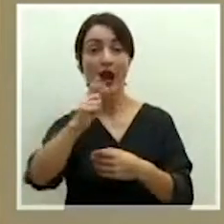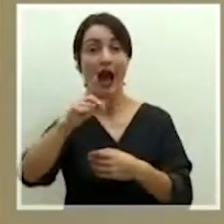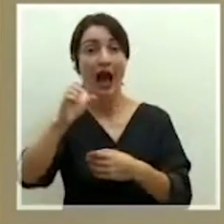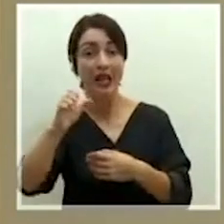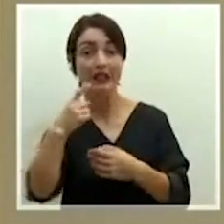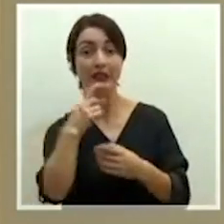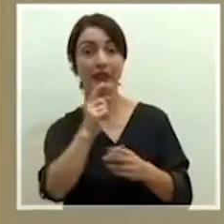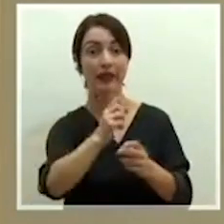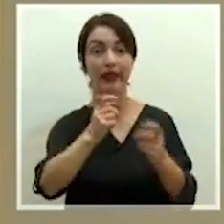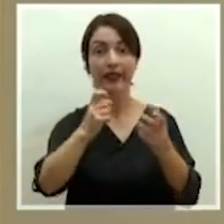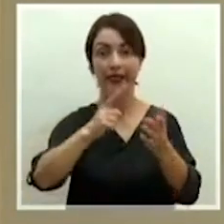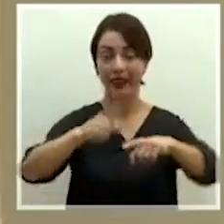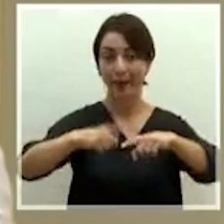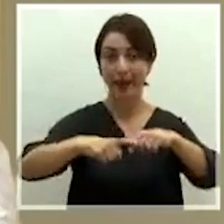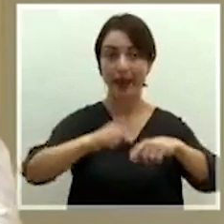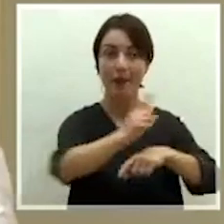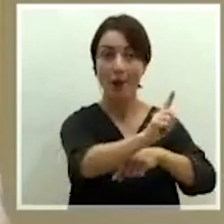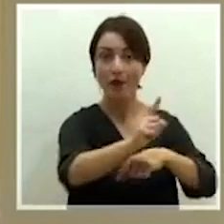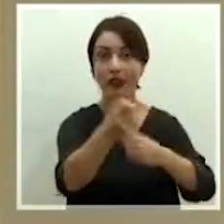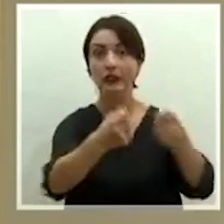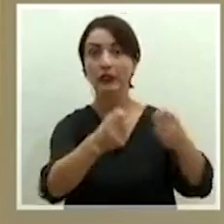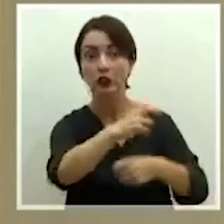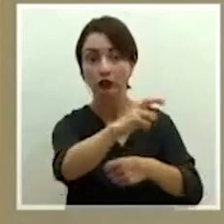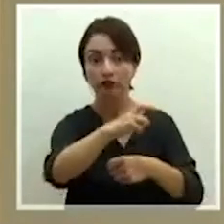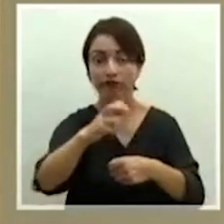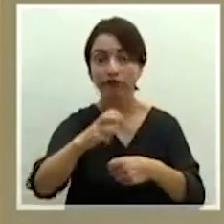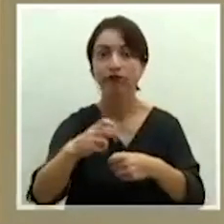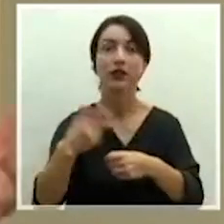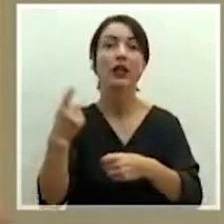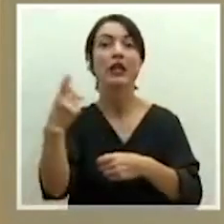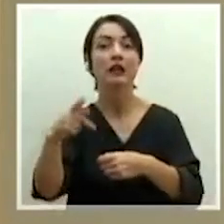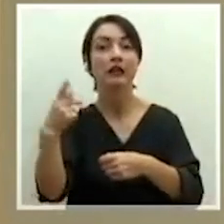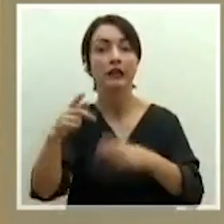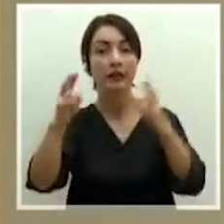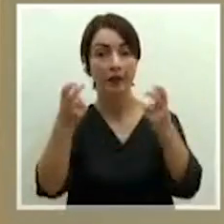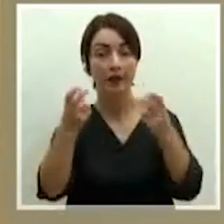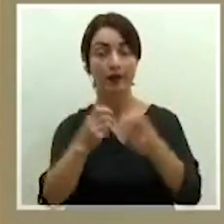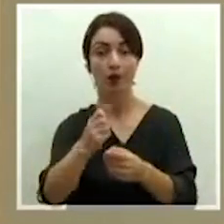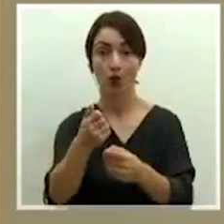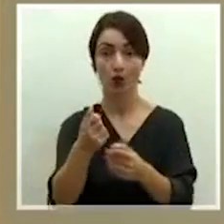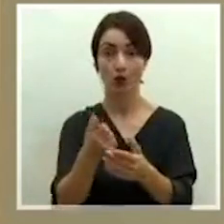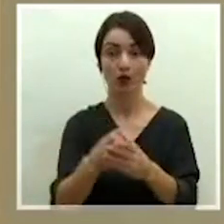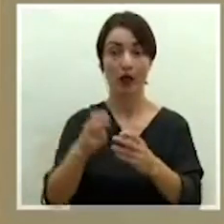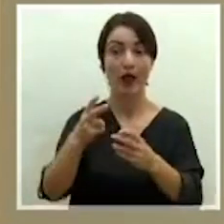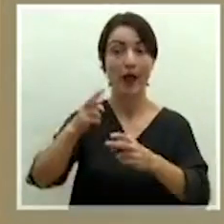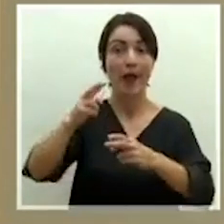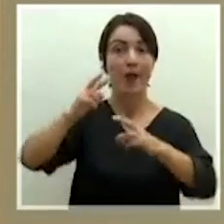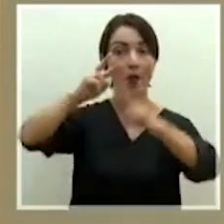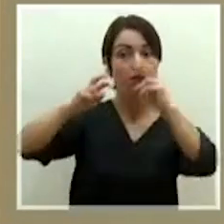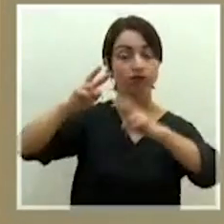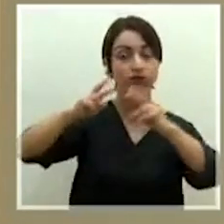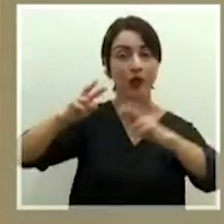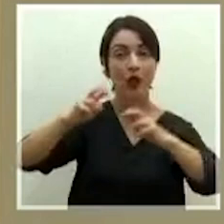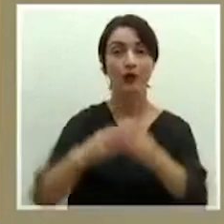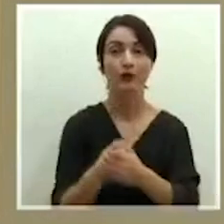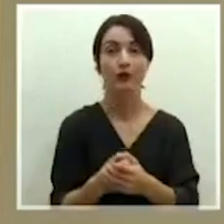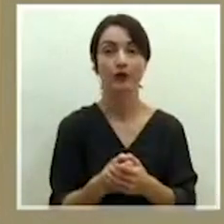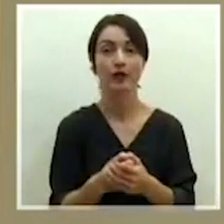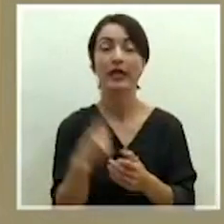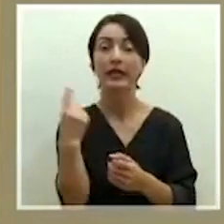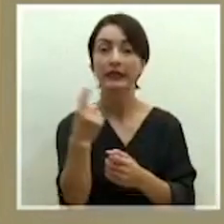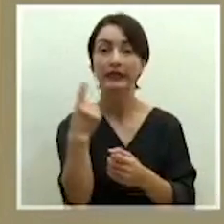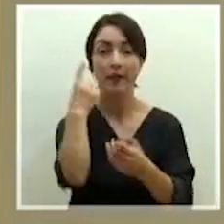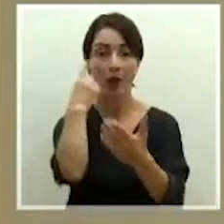que llevar este tema de los riesgos, igualmente como se llevan otros riesgos, y lo hacemos de esa manera, basado siempre en